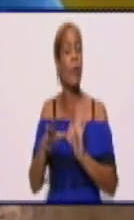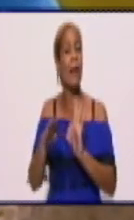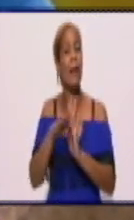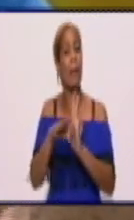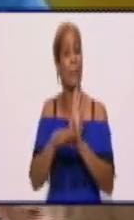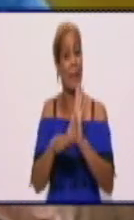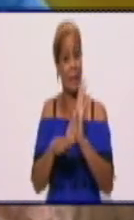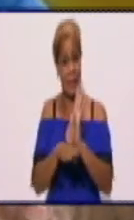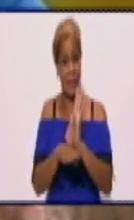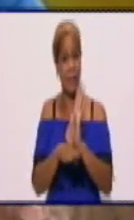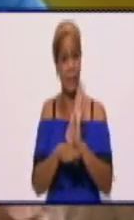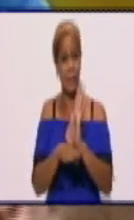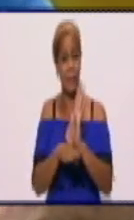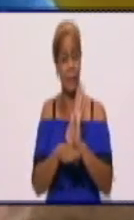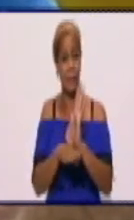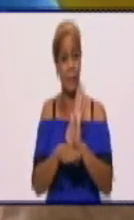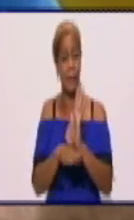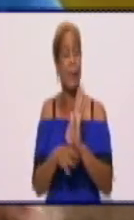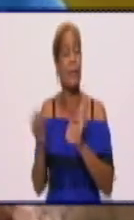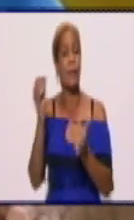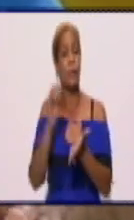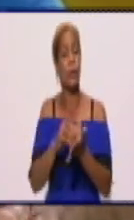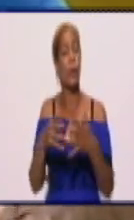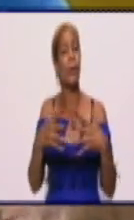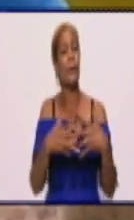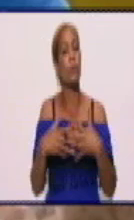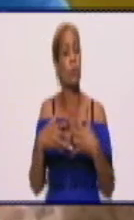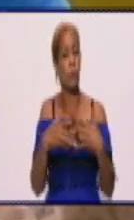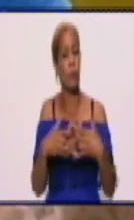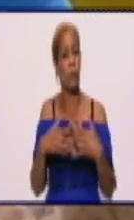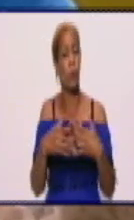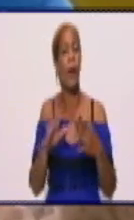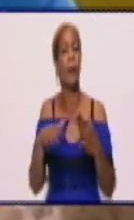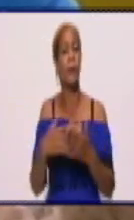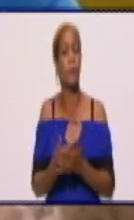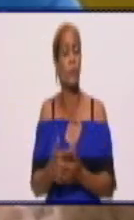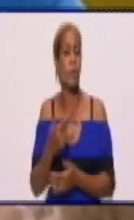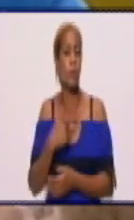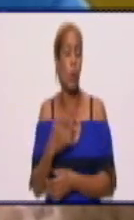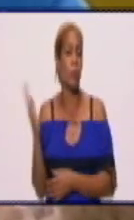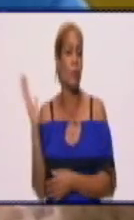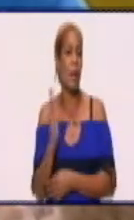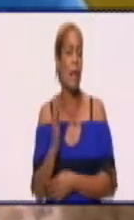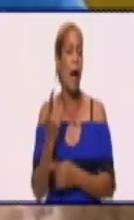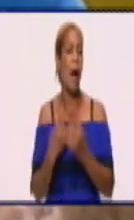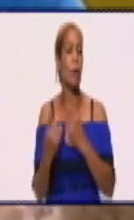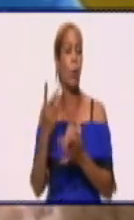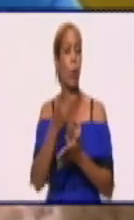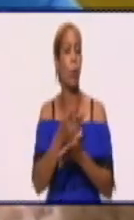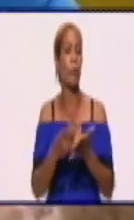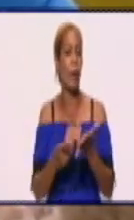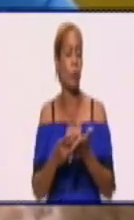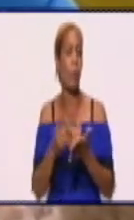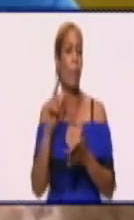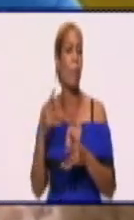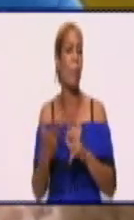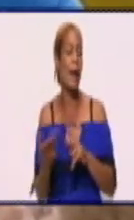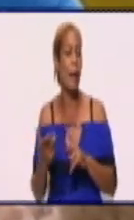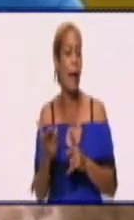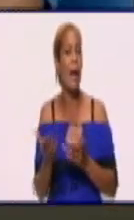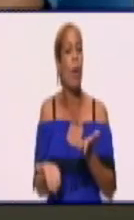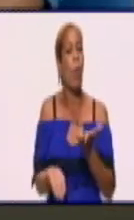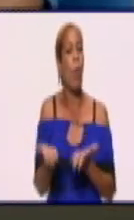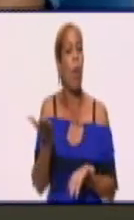todavía no las ha eliminado. Nuestra empresa, yo traía los datos, Junel, para establecer una comparación de un mes.